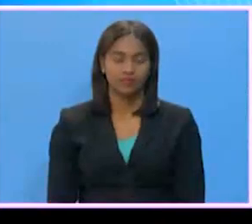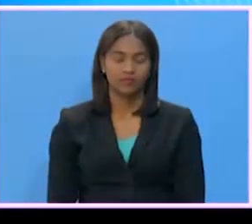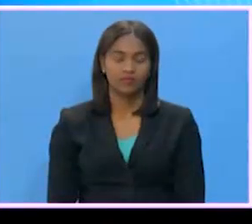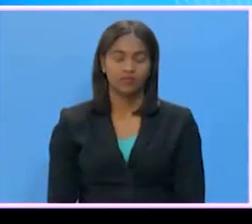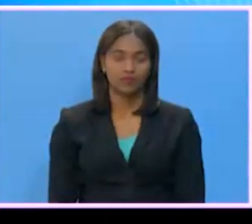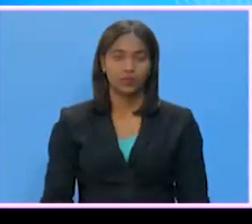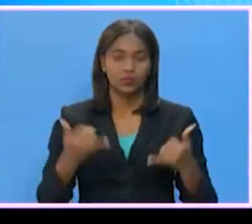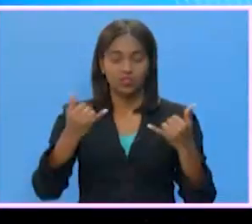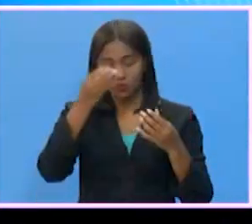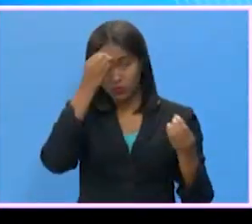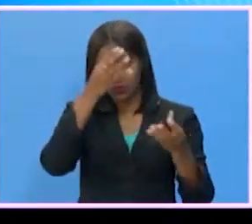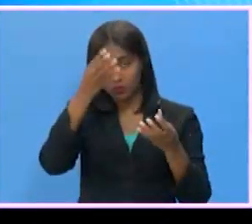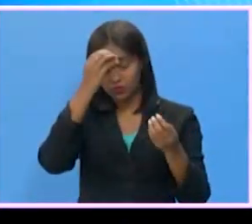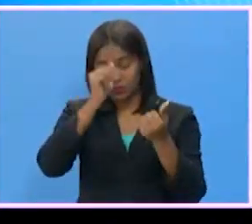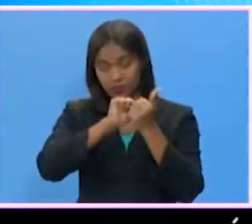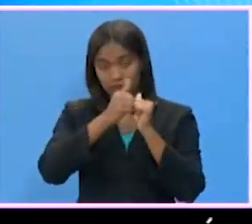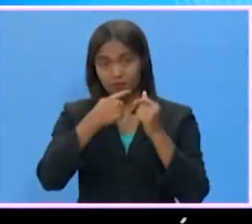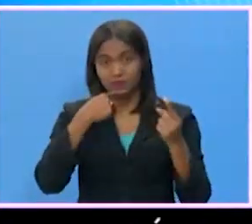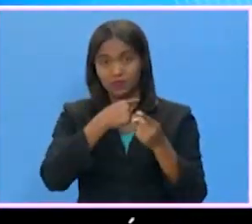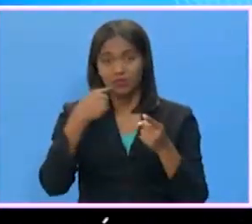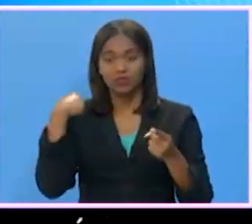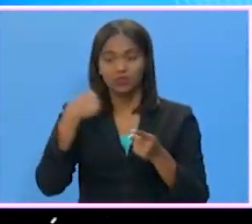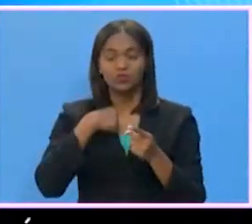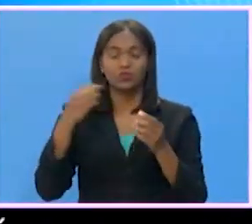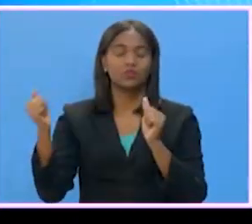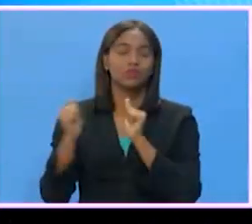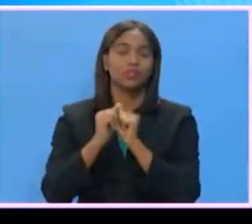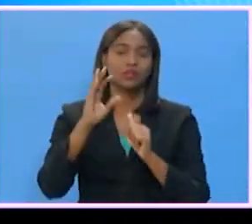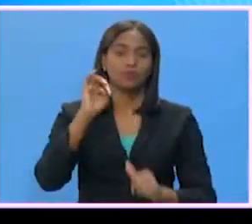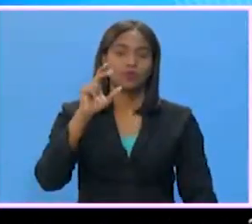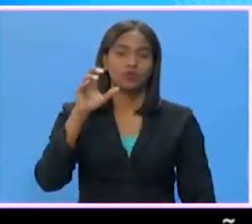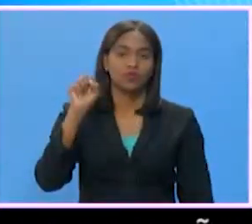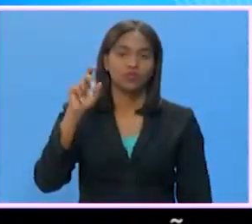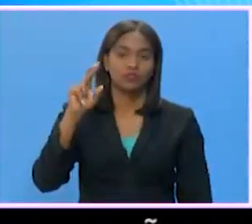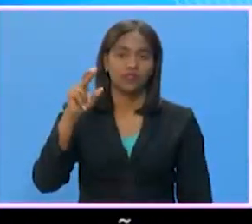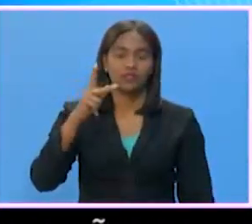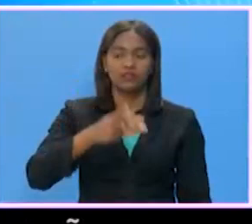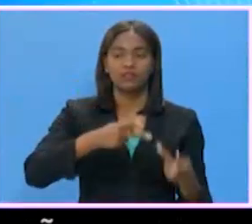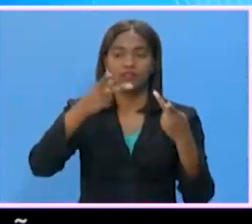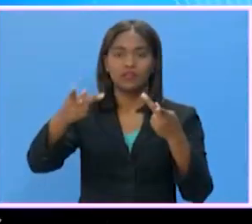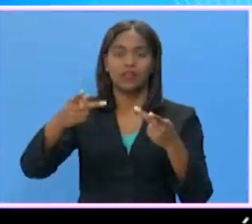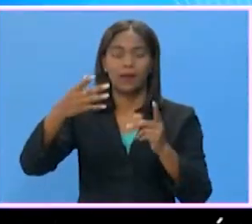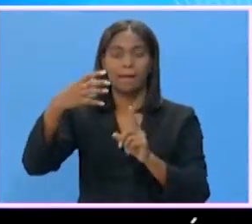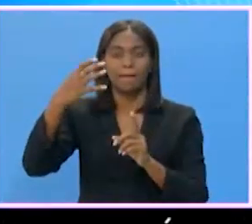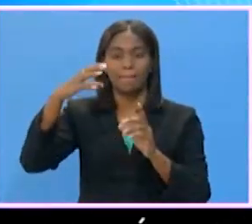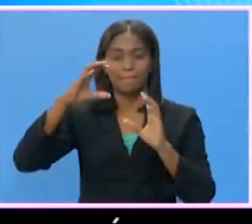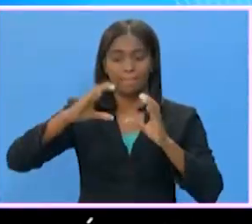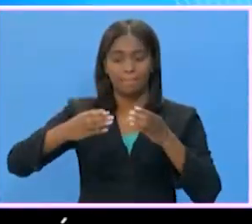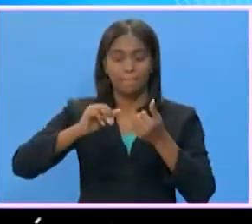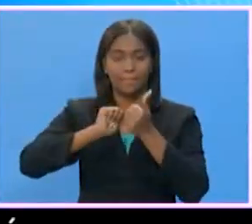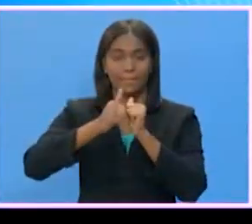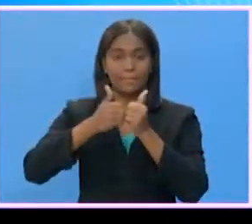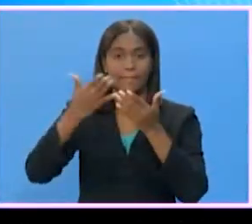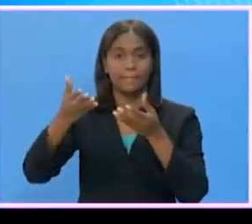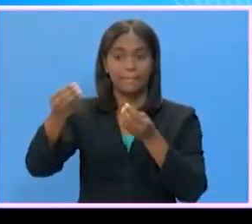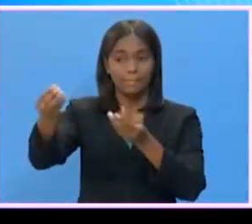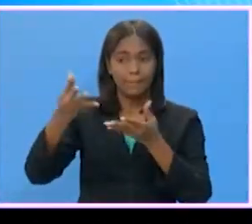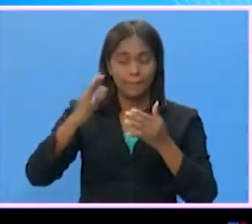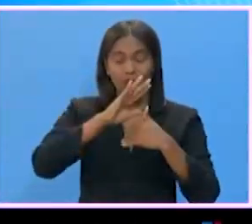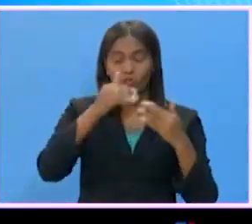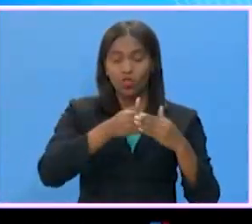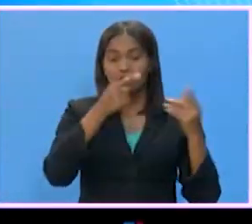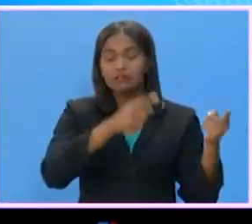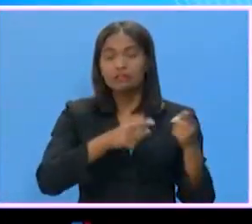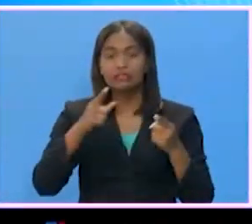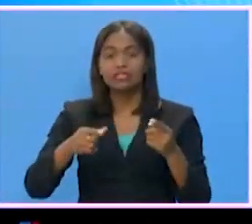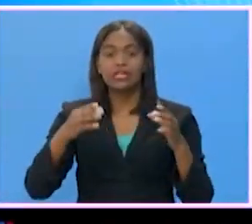Señores, y hoy en las informaciones deportivas, nuestro compañero Marcos Nivarro se trasladó hasta el Palacio de los Deportes. Allí cubre las incidencias